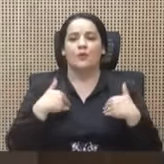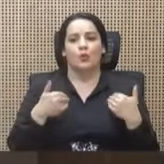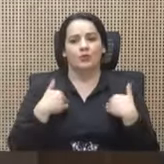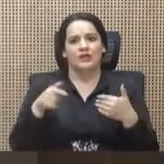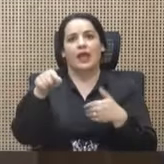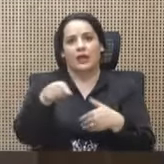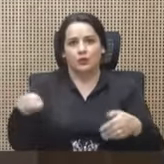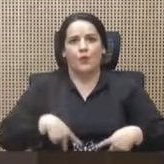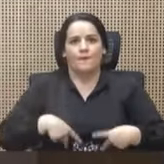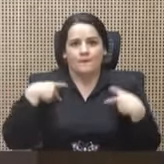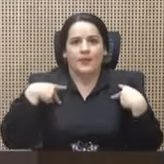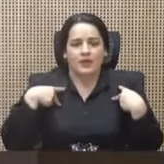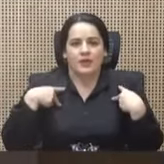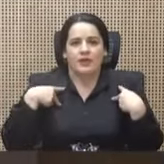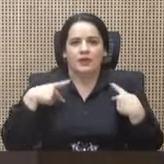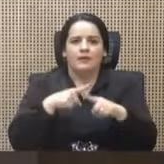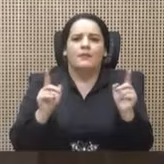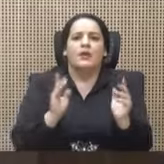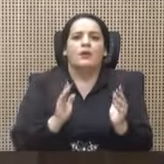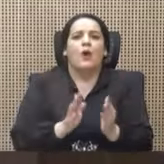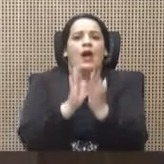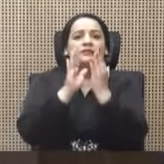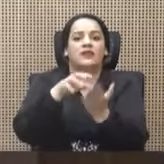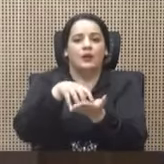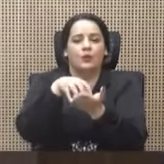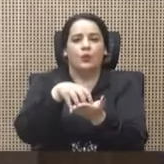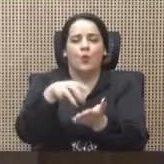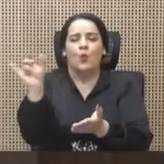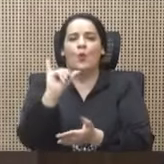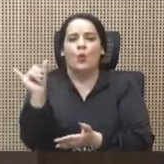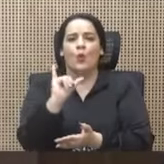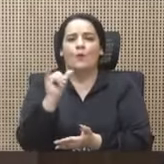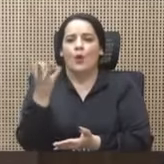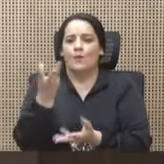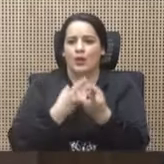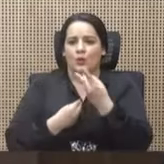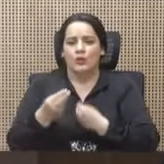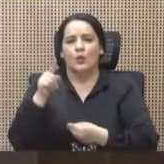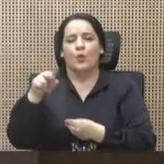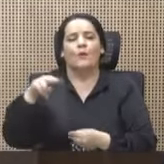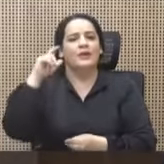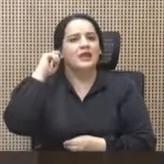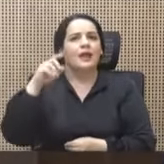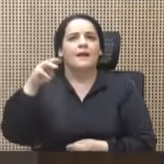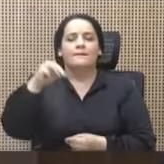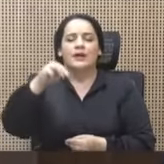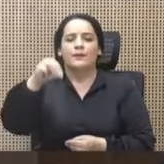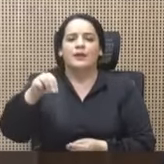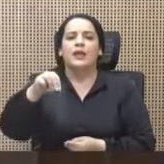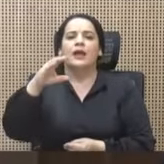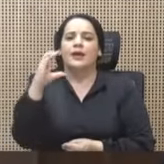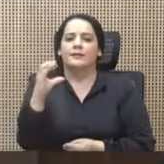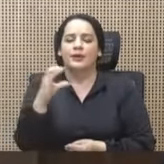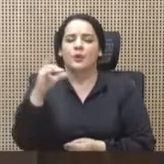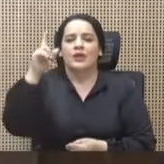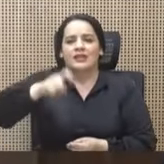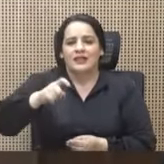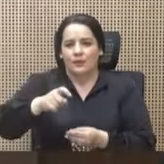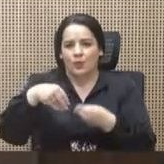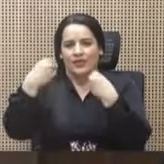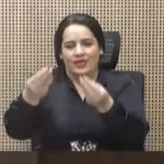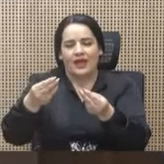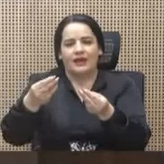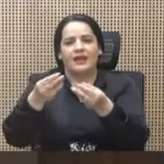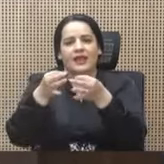vivos, pero que ante la duda, aquí, como me lo conversándolo con mi compañera María Marta Carballo, a quien le tengo que dar el crédito de la